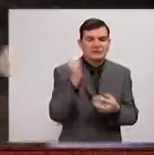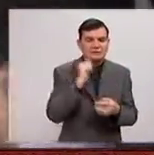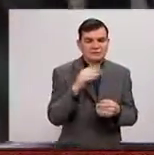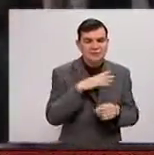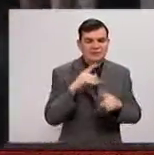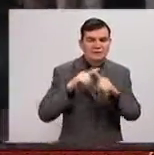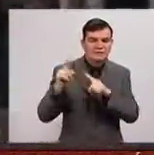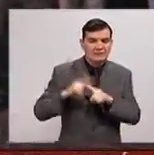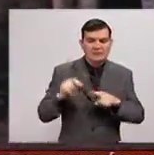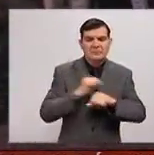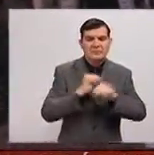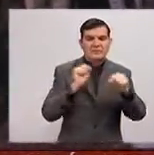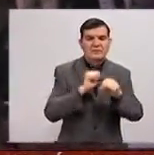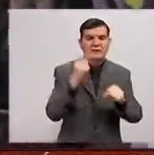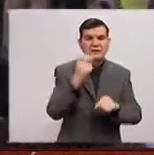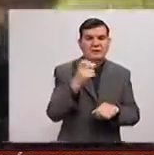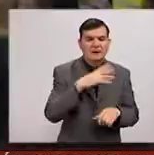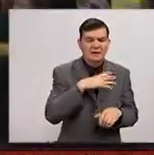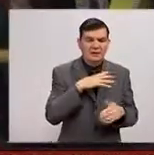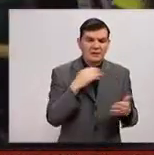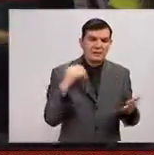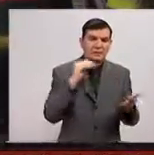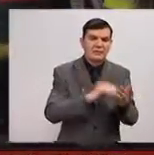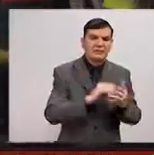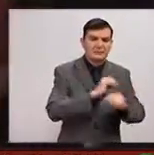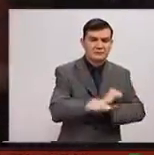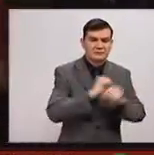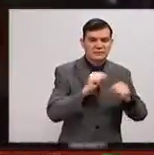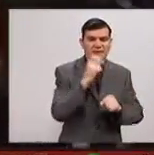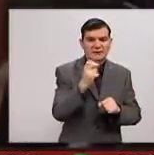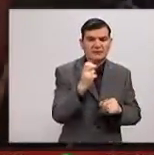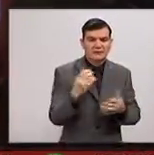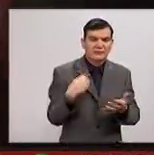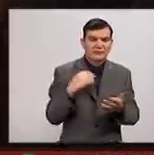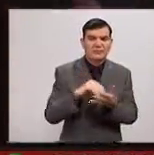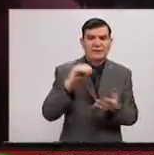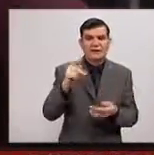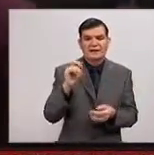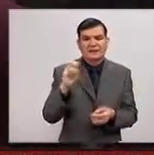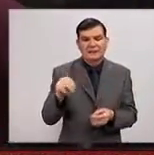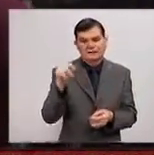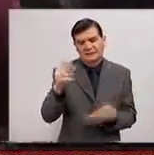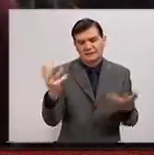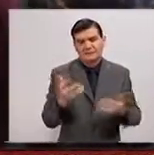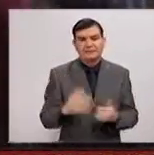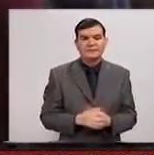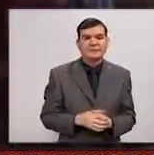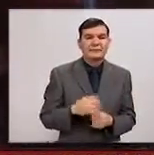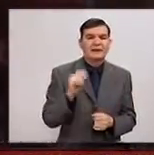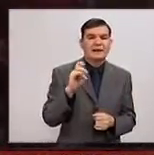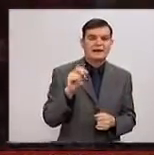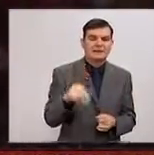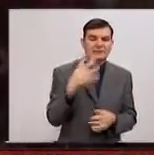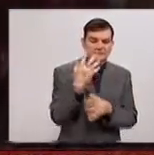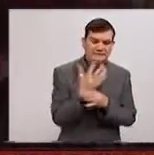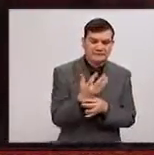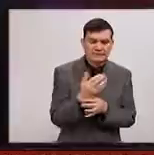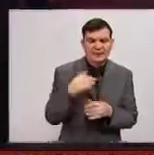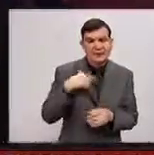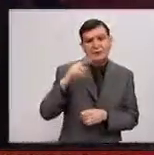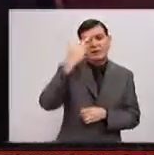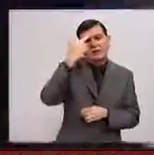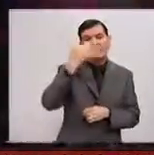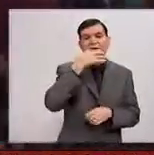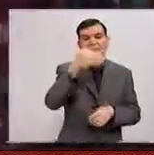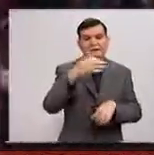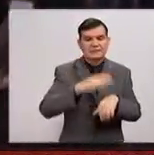125 atentados previos, pues ya tenía prácticamente un año de no haber un atentado en Pakistán de esa magnitud. Así es, Arlene, justamente también recordar que